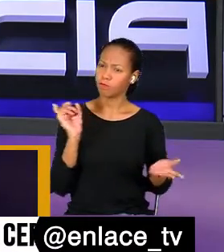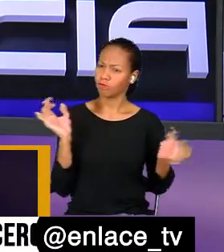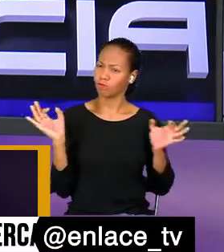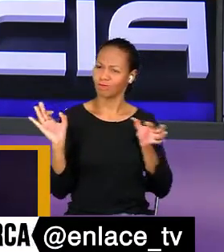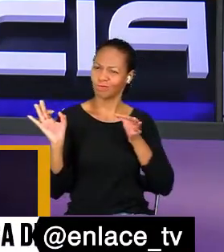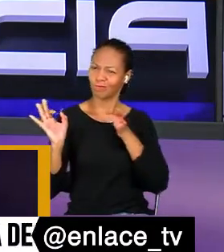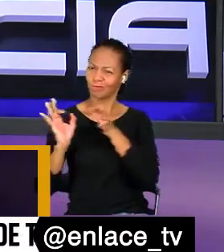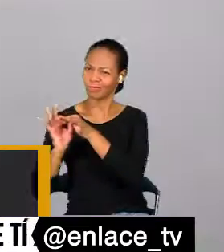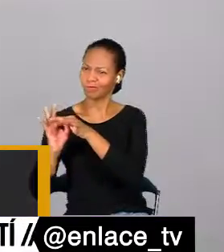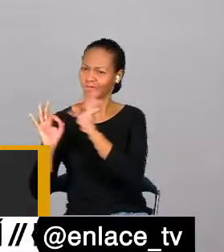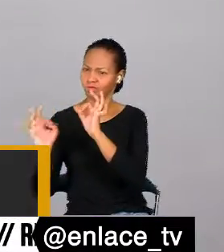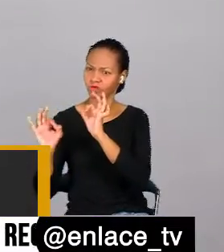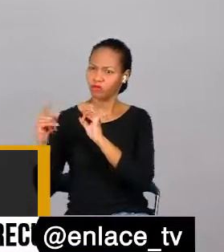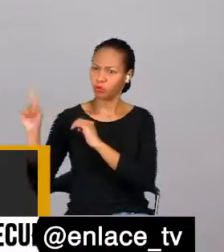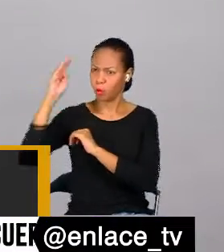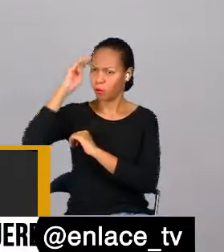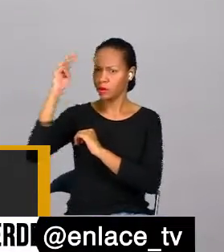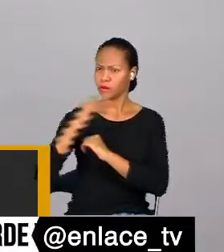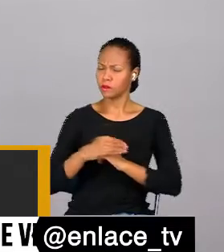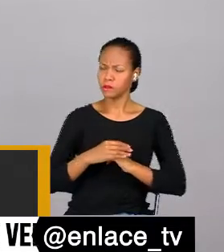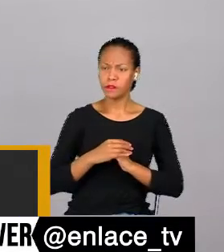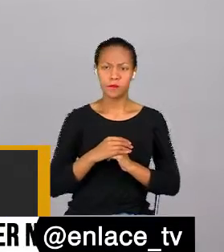ella? Bueno, de hecho